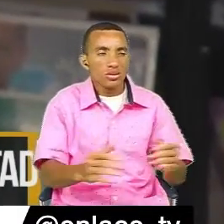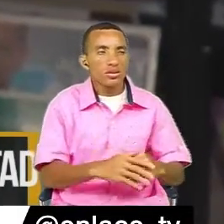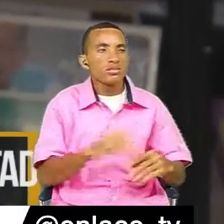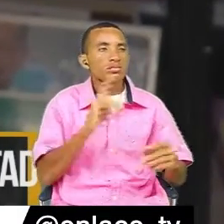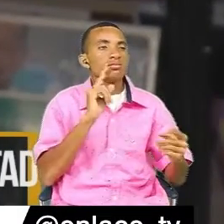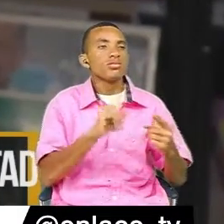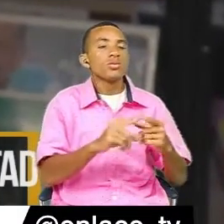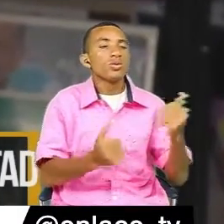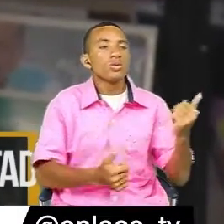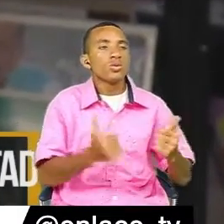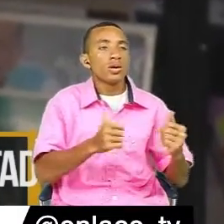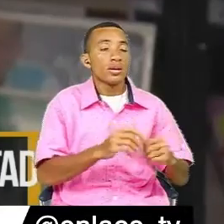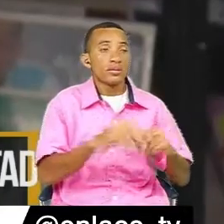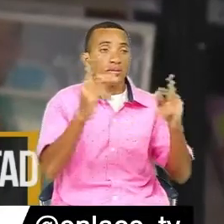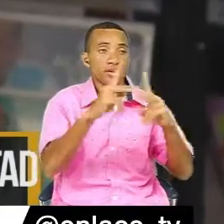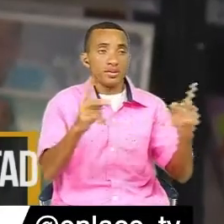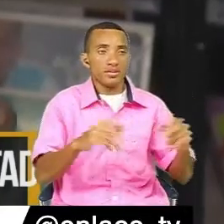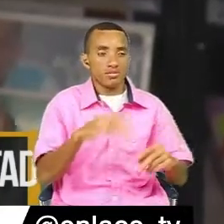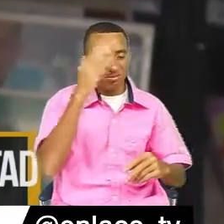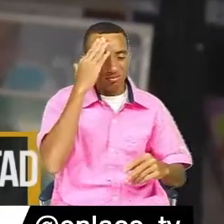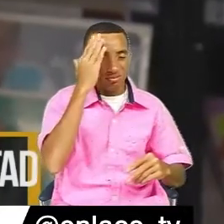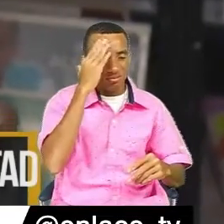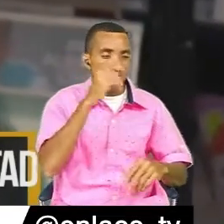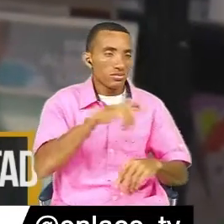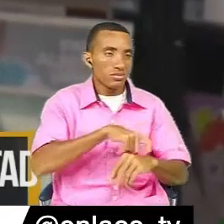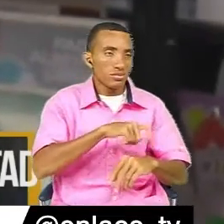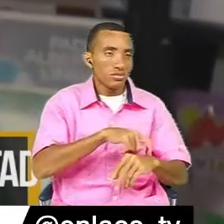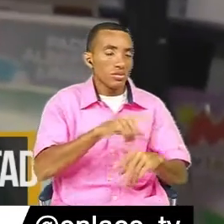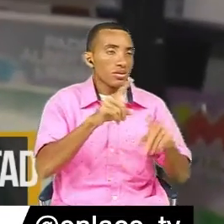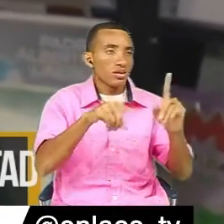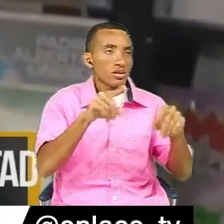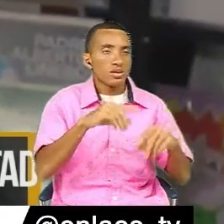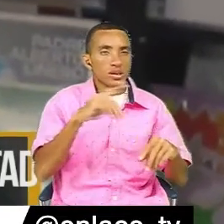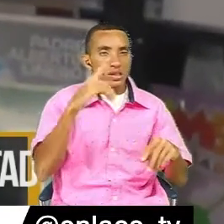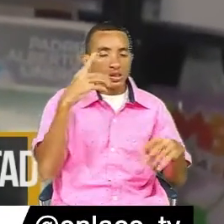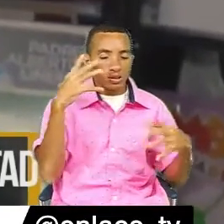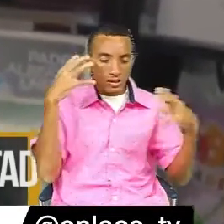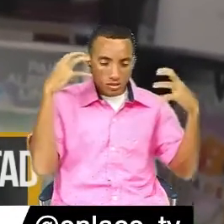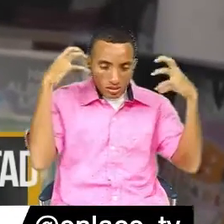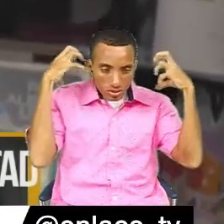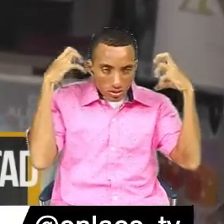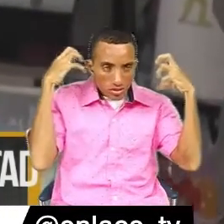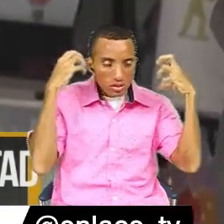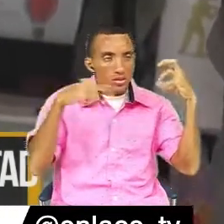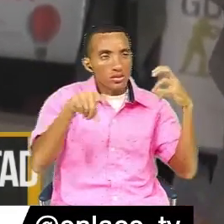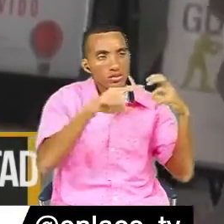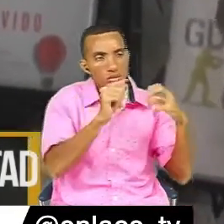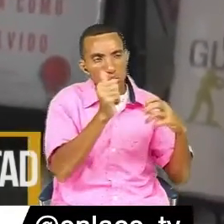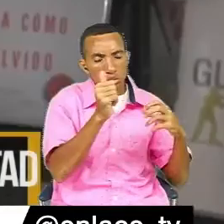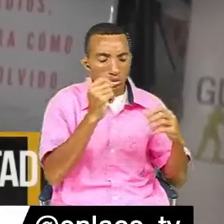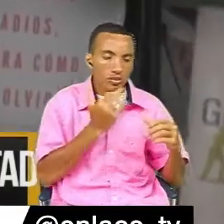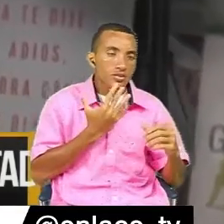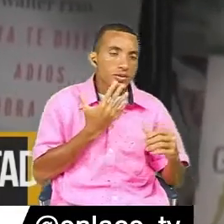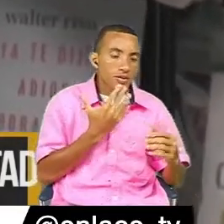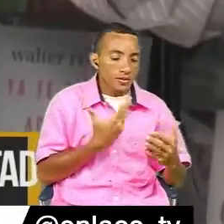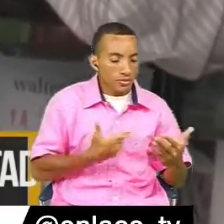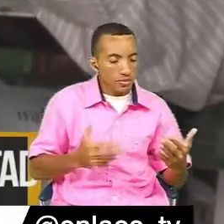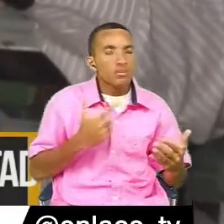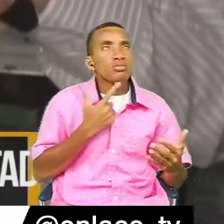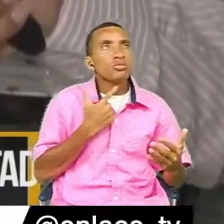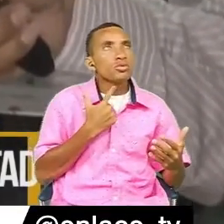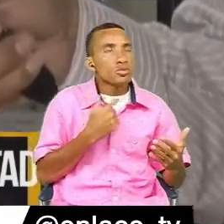que las personas, tú sabes que en estas épocas, pues, de todo modo siempre vivimos algo estresados, de la idea es que tú empieces a colorear con tus gustos, como a